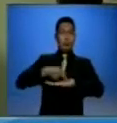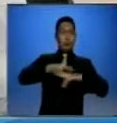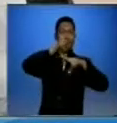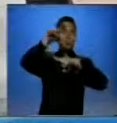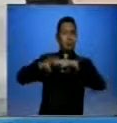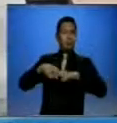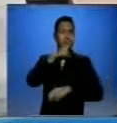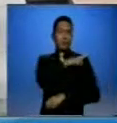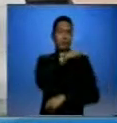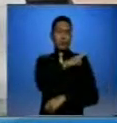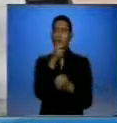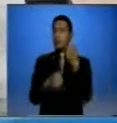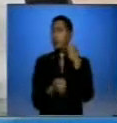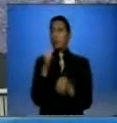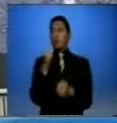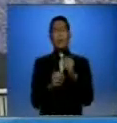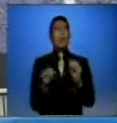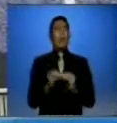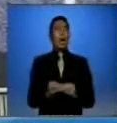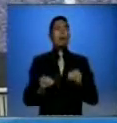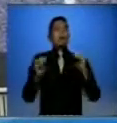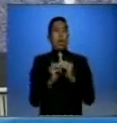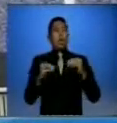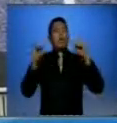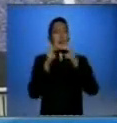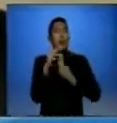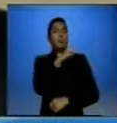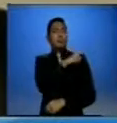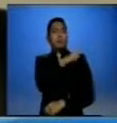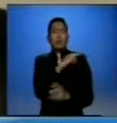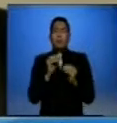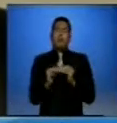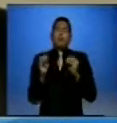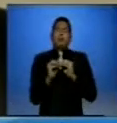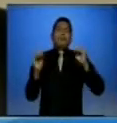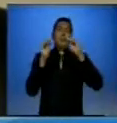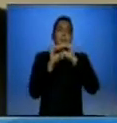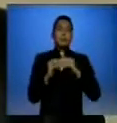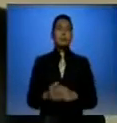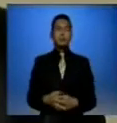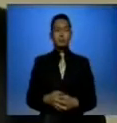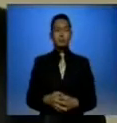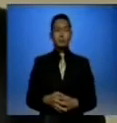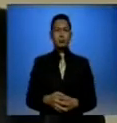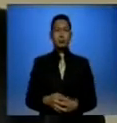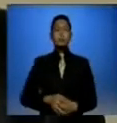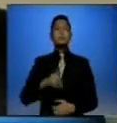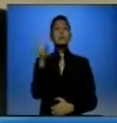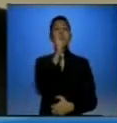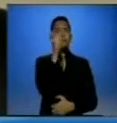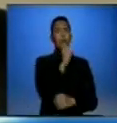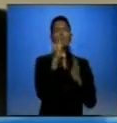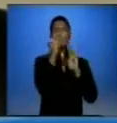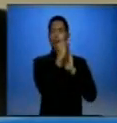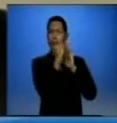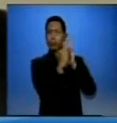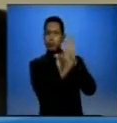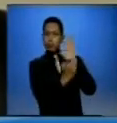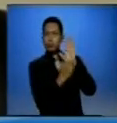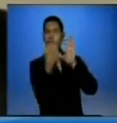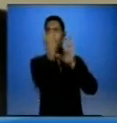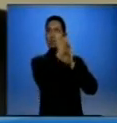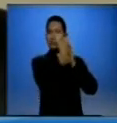los problemas se le siguen sumando a esta casa de estudios. La necesidad de que los estatutos,